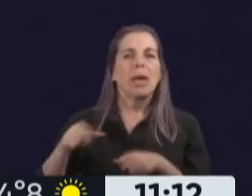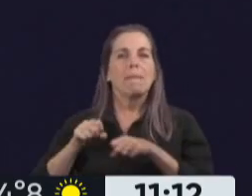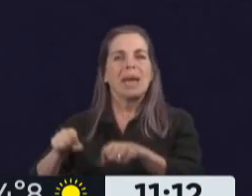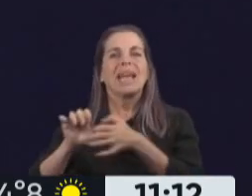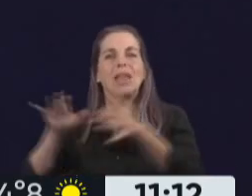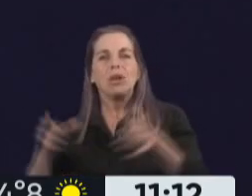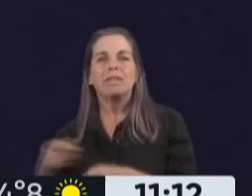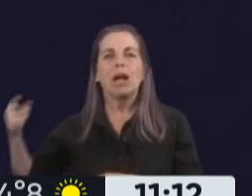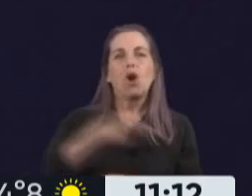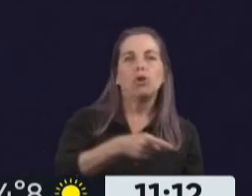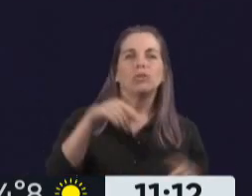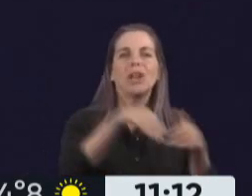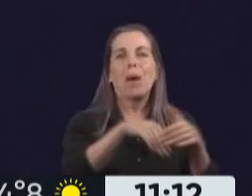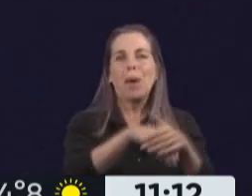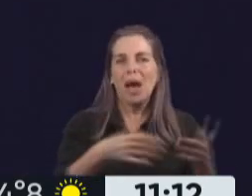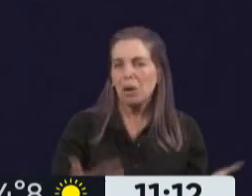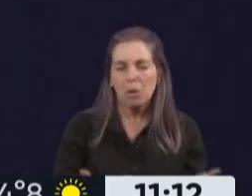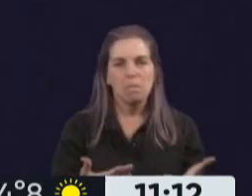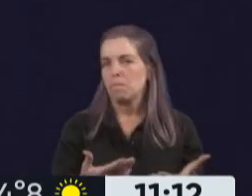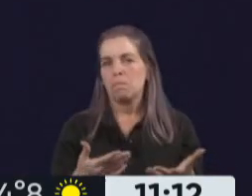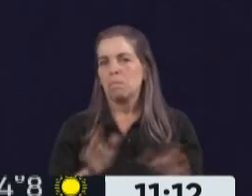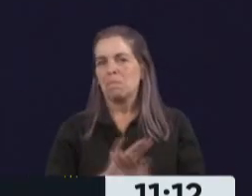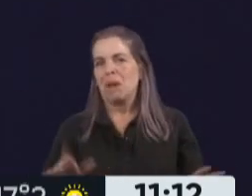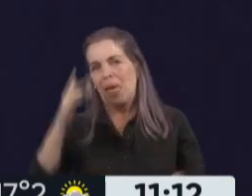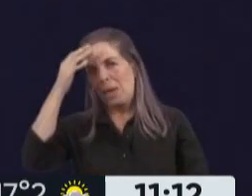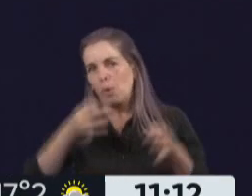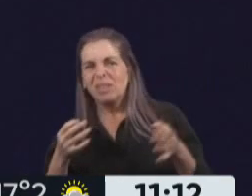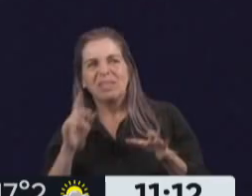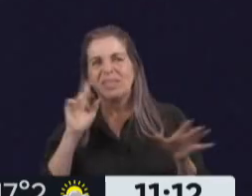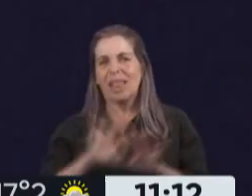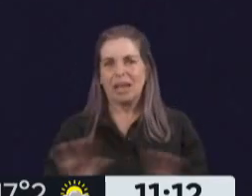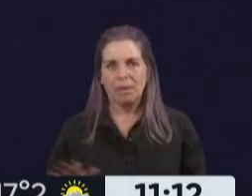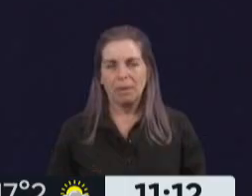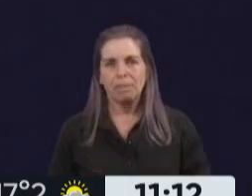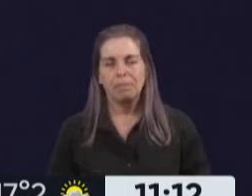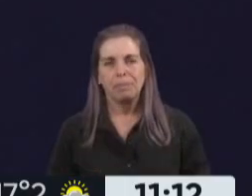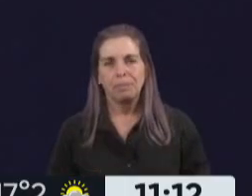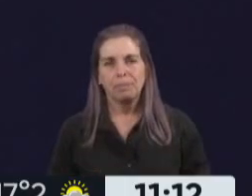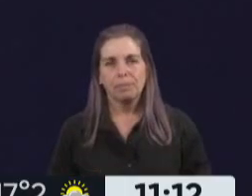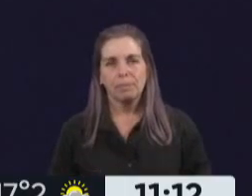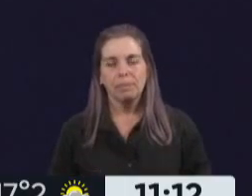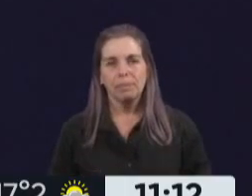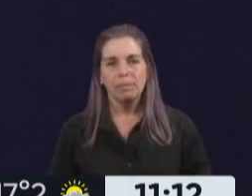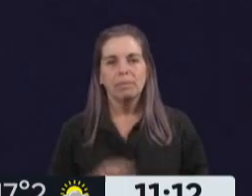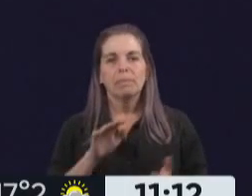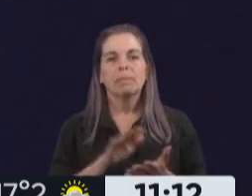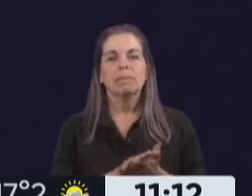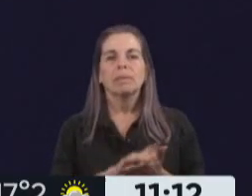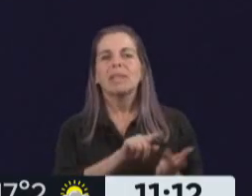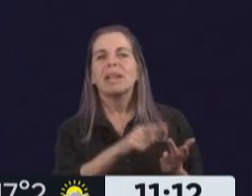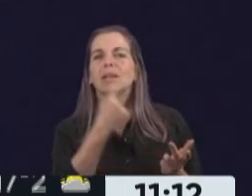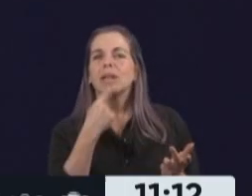del problema judicial que hay entre Mercado Libre, Mercado Pago y los bancos. ¿Me has hecho la